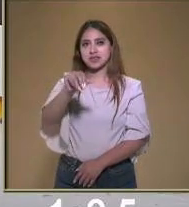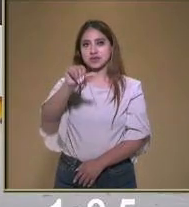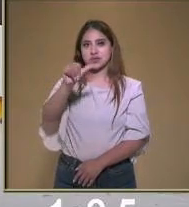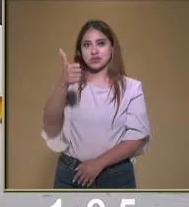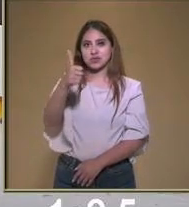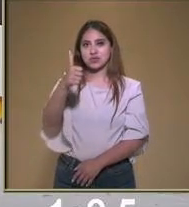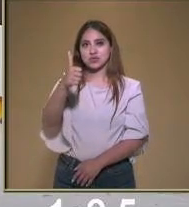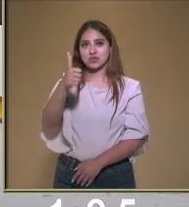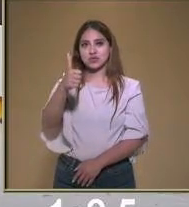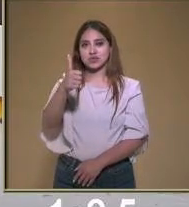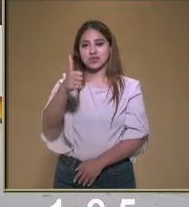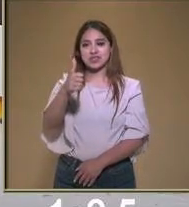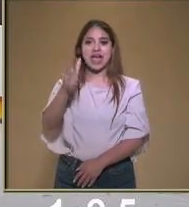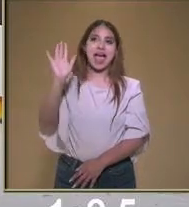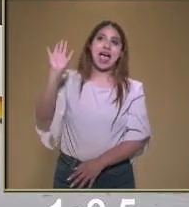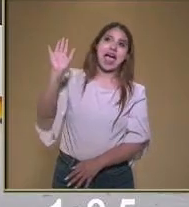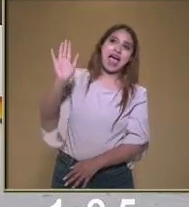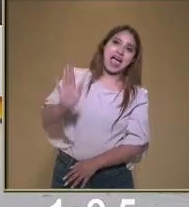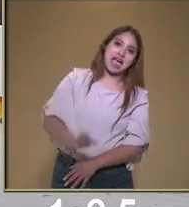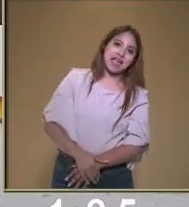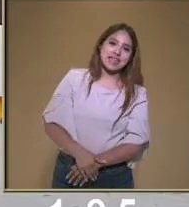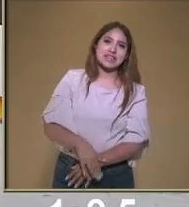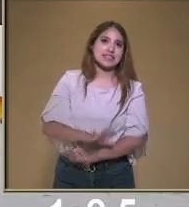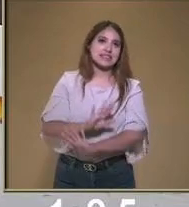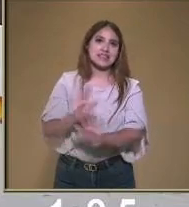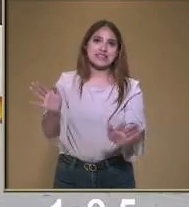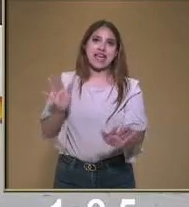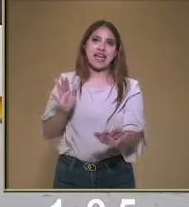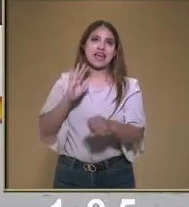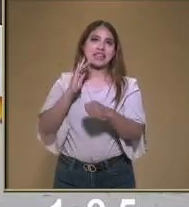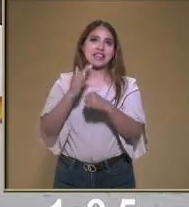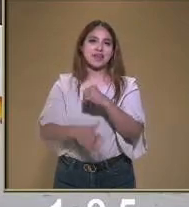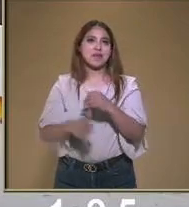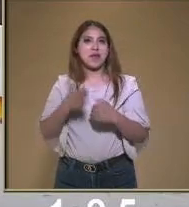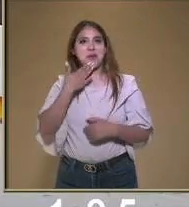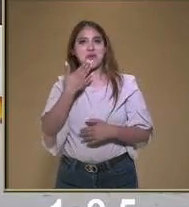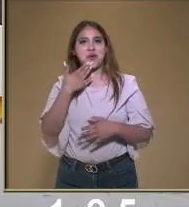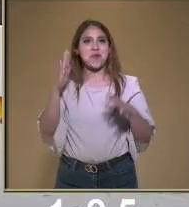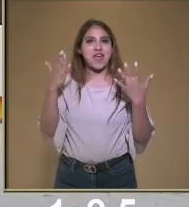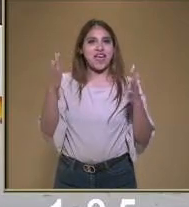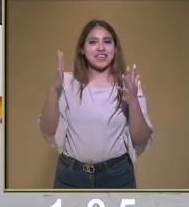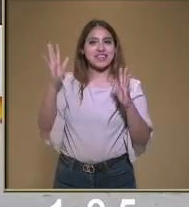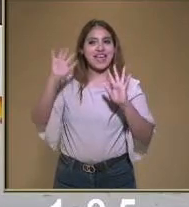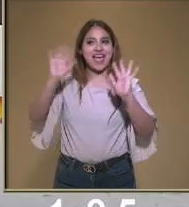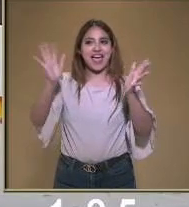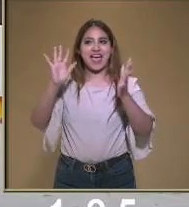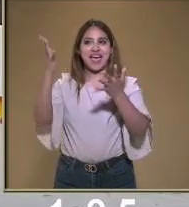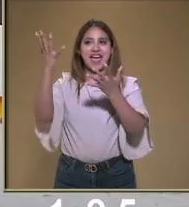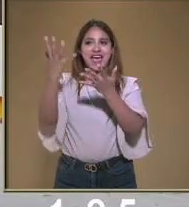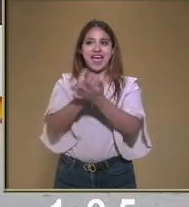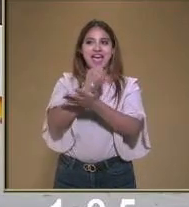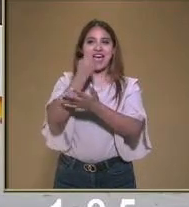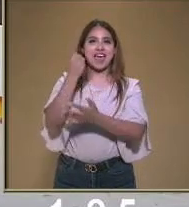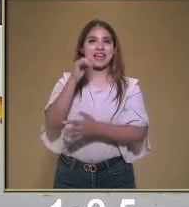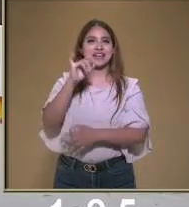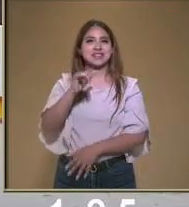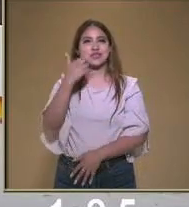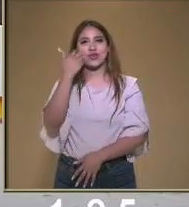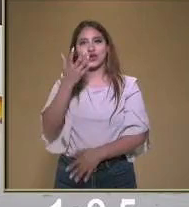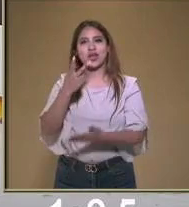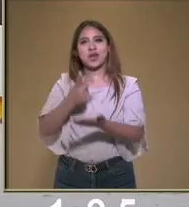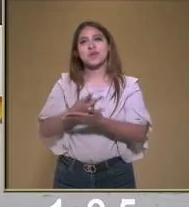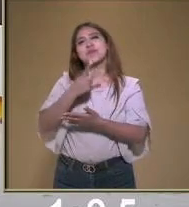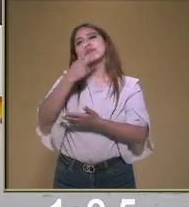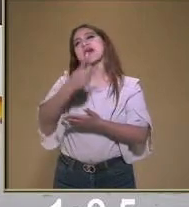1, 2, 3, 4, 5, 6, 7, 8, 9, 10. Bueno, ya tenemos ganador aquí. Muy bien, ya tenemos ganadora, la maestra Bela. Yo quiero mi premio,